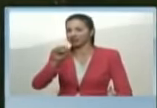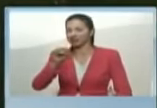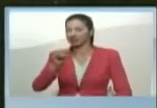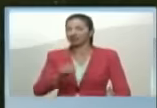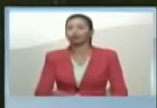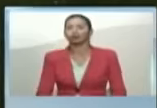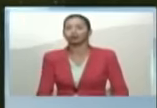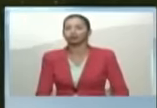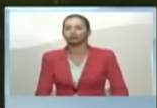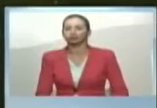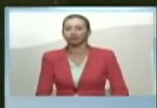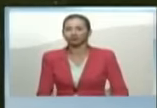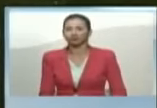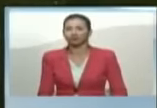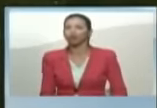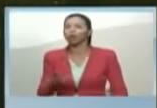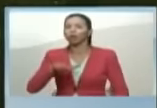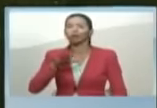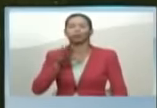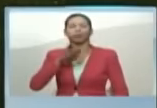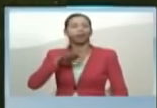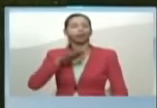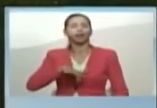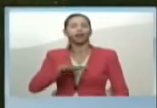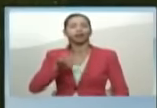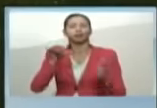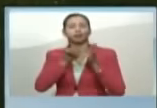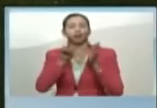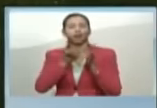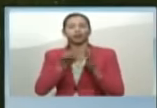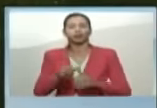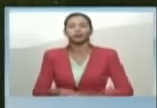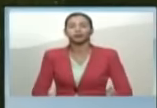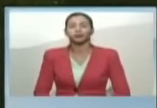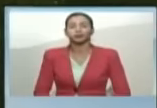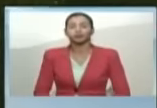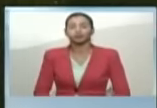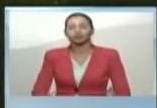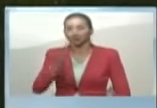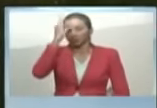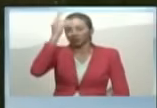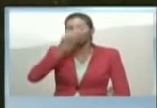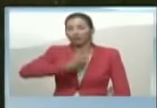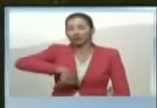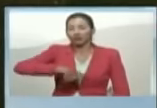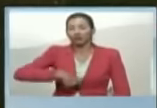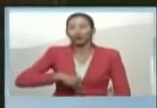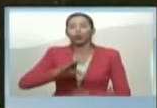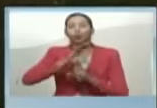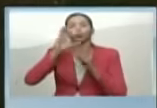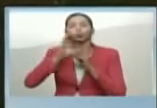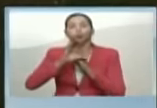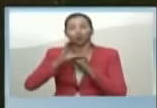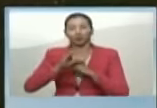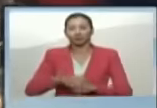¿Dónde está Livio? Camarada Livio, del Consejo Presidencial de la Cultura.